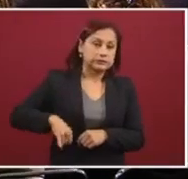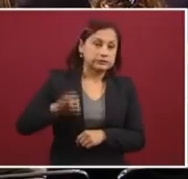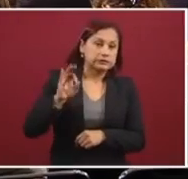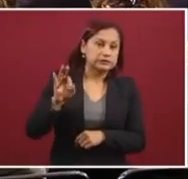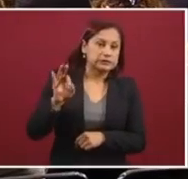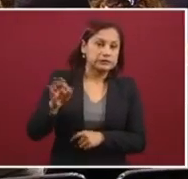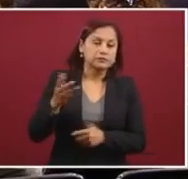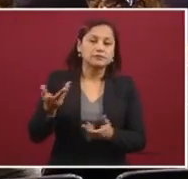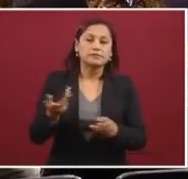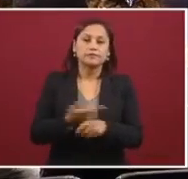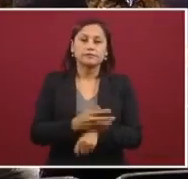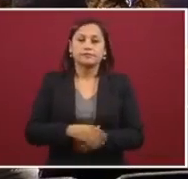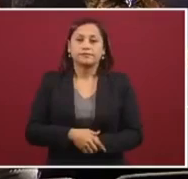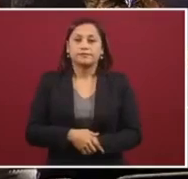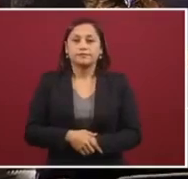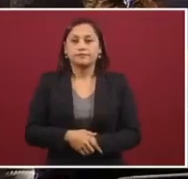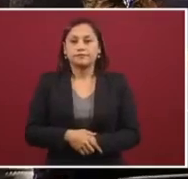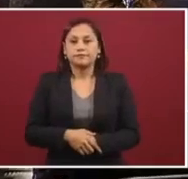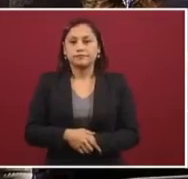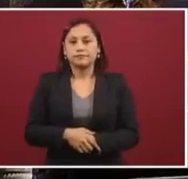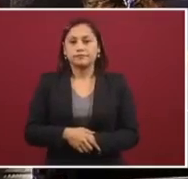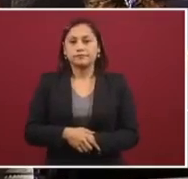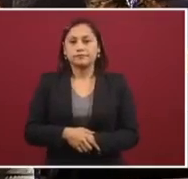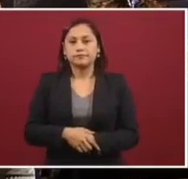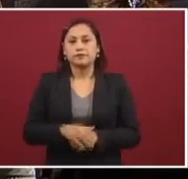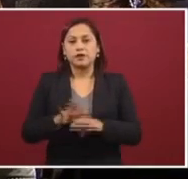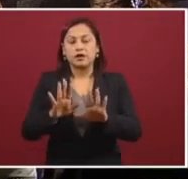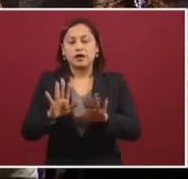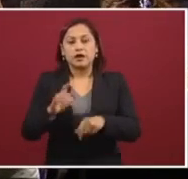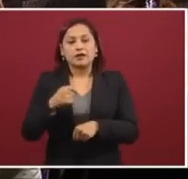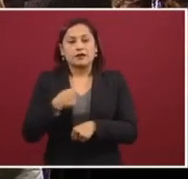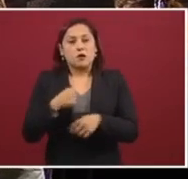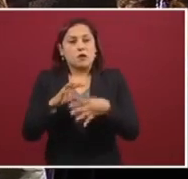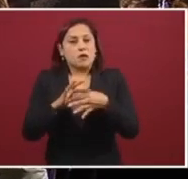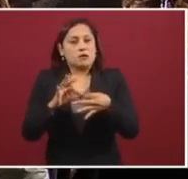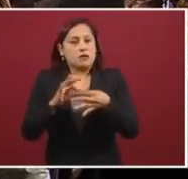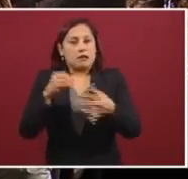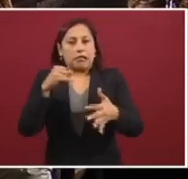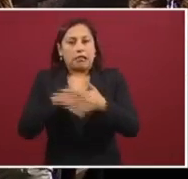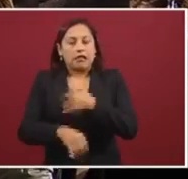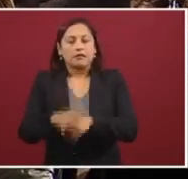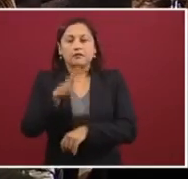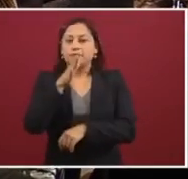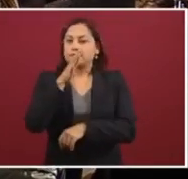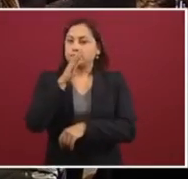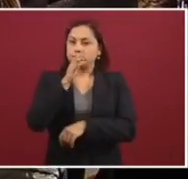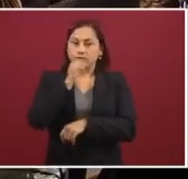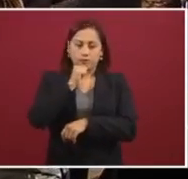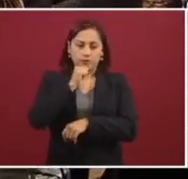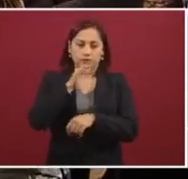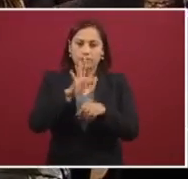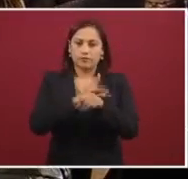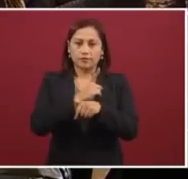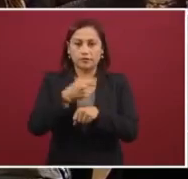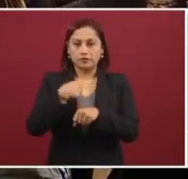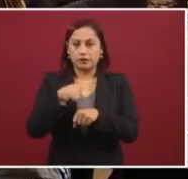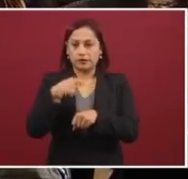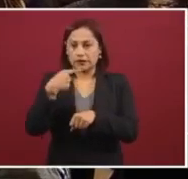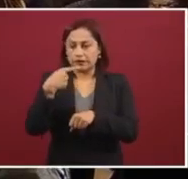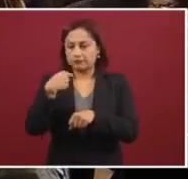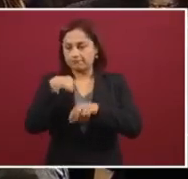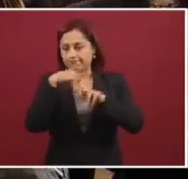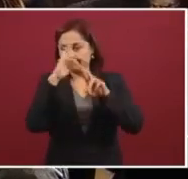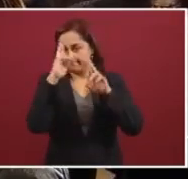no puedo es decir más porque debemos ser respetos de